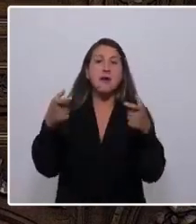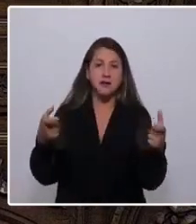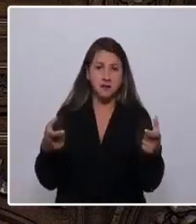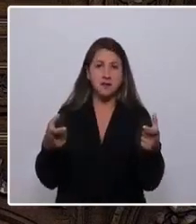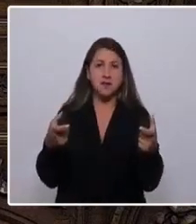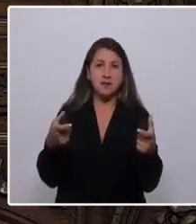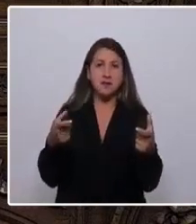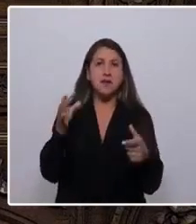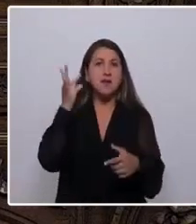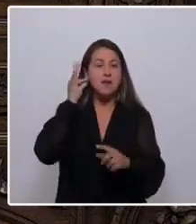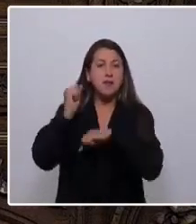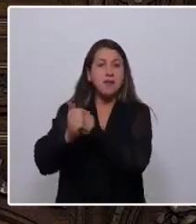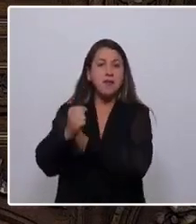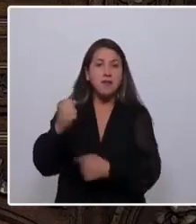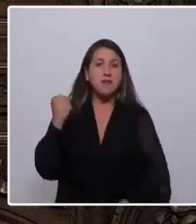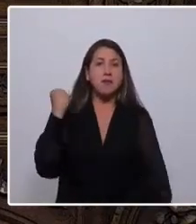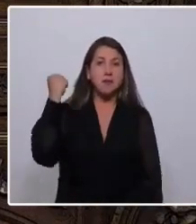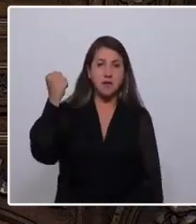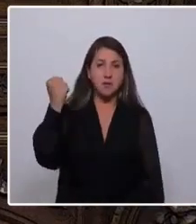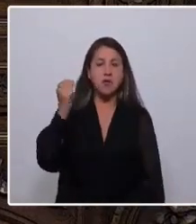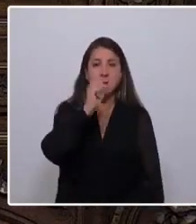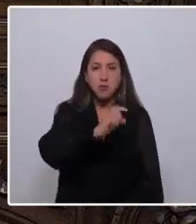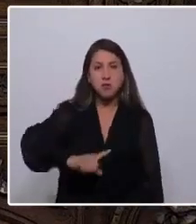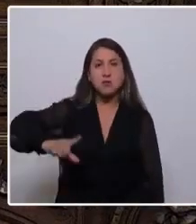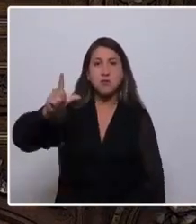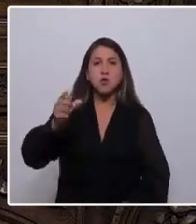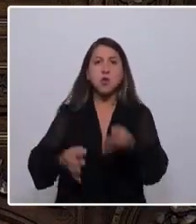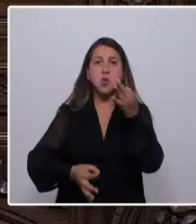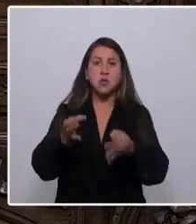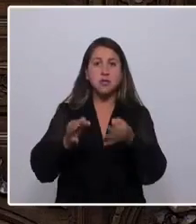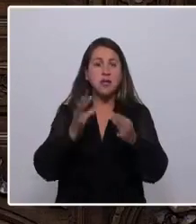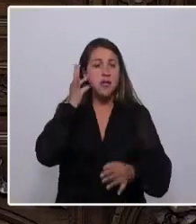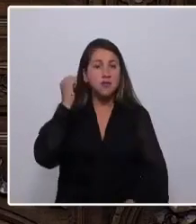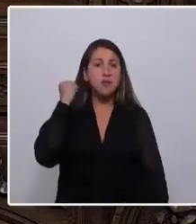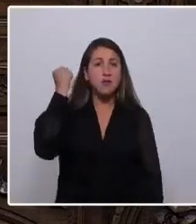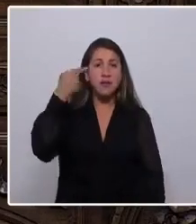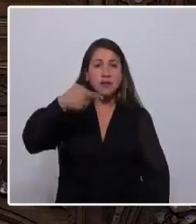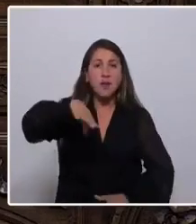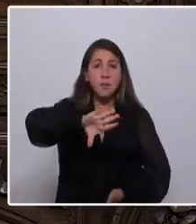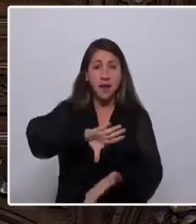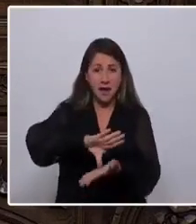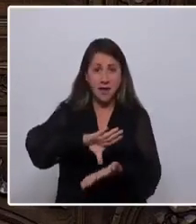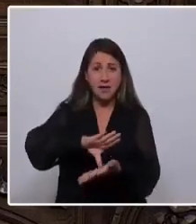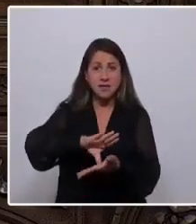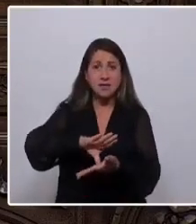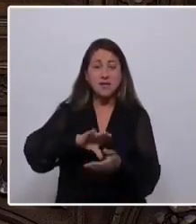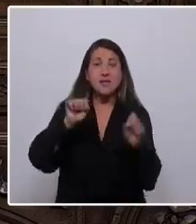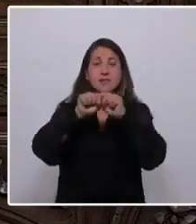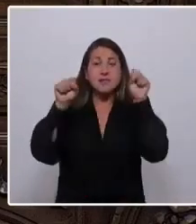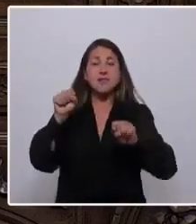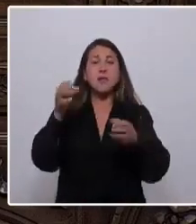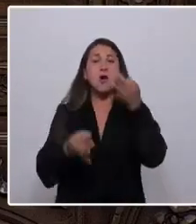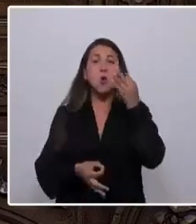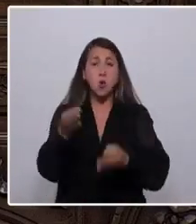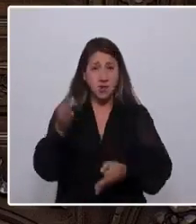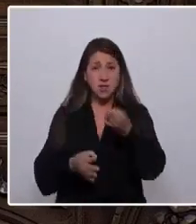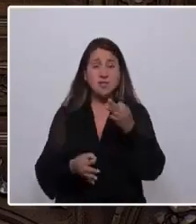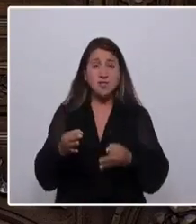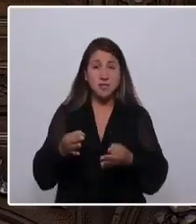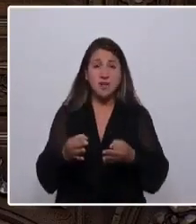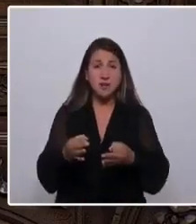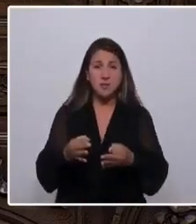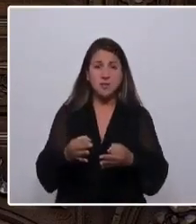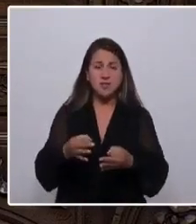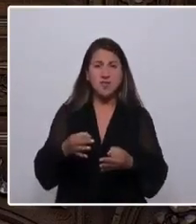del feminismo. Impulsaremos una justicia feminista porque en este país, para el sistema judicial, es más grave que